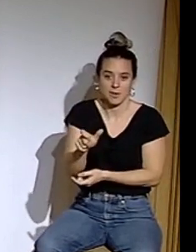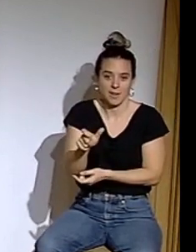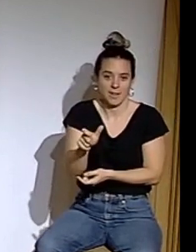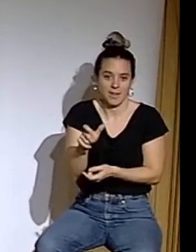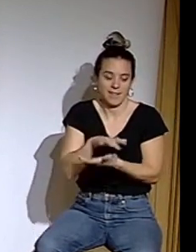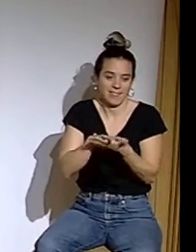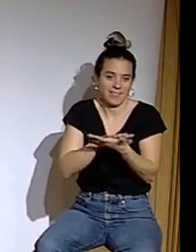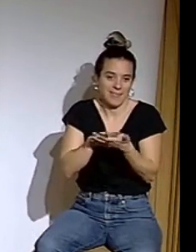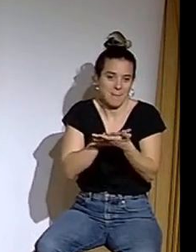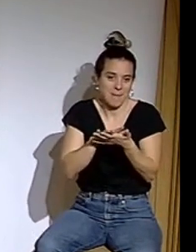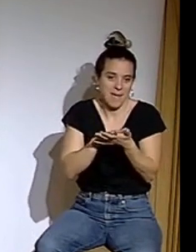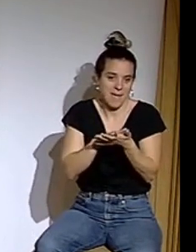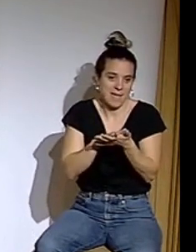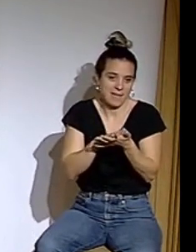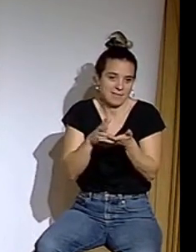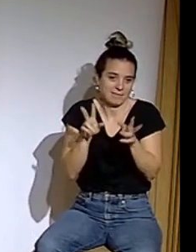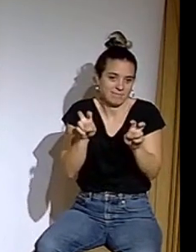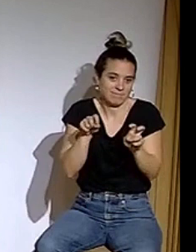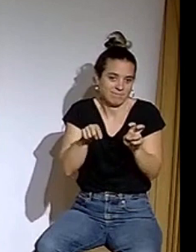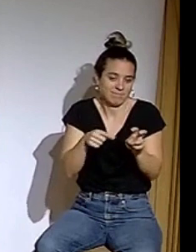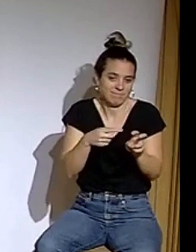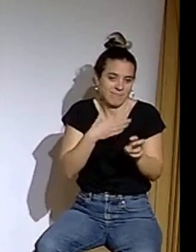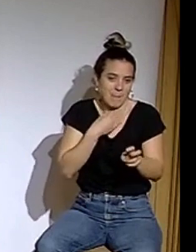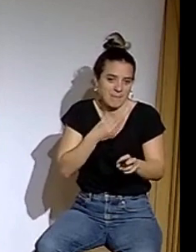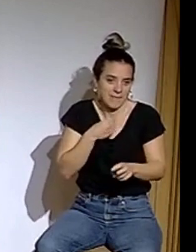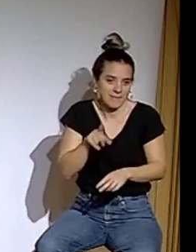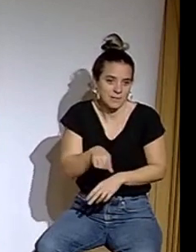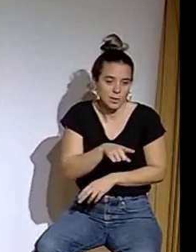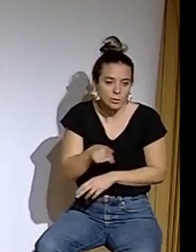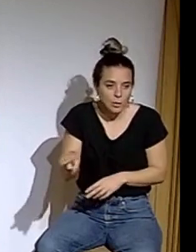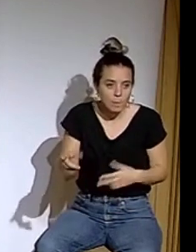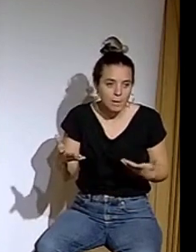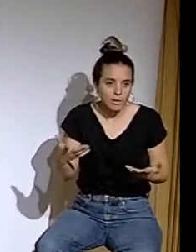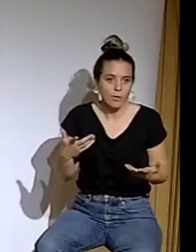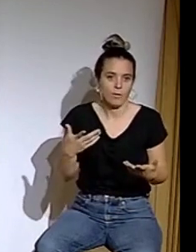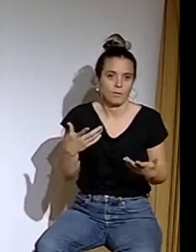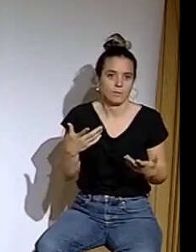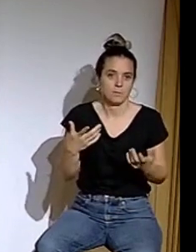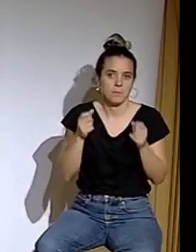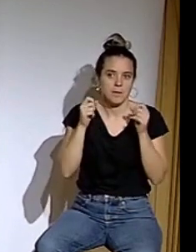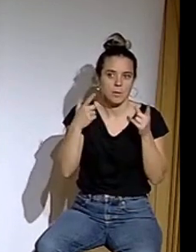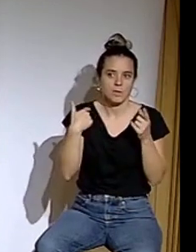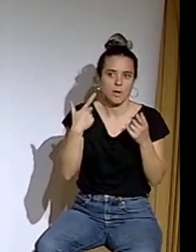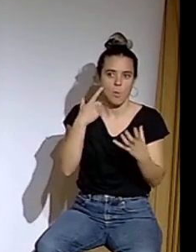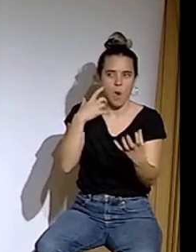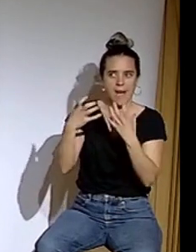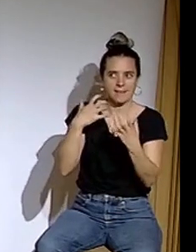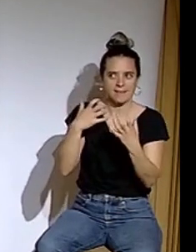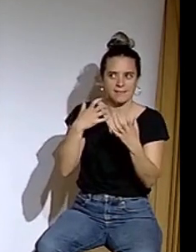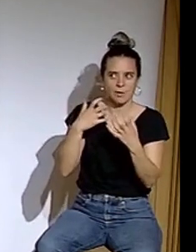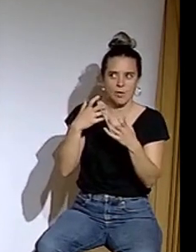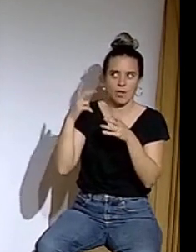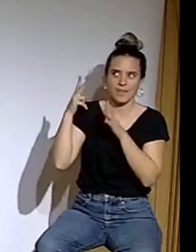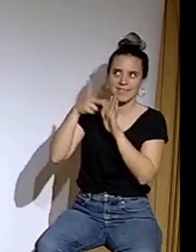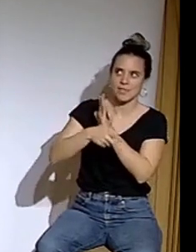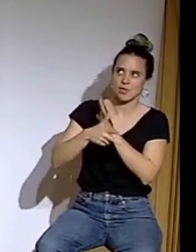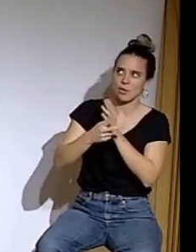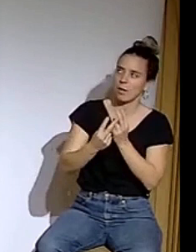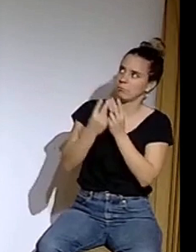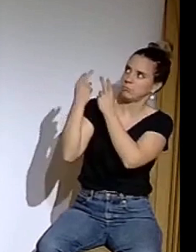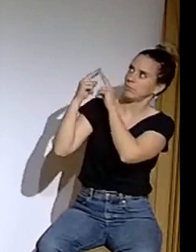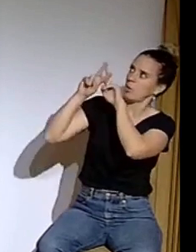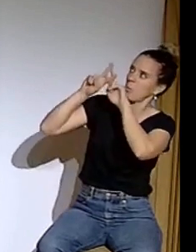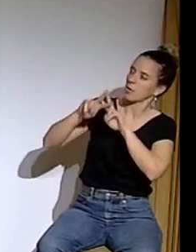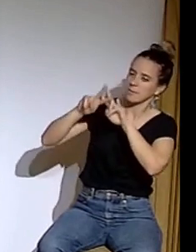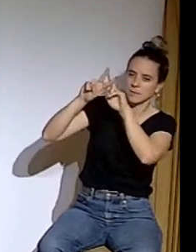pero o sea como veo que hay una revisión histórica desde lo artístico no de estas Pues no sé de